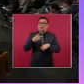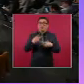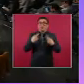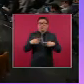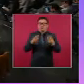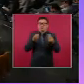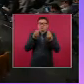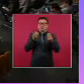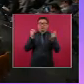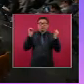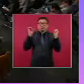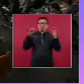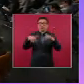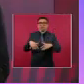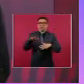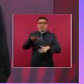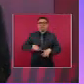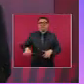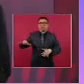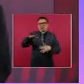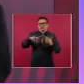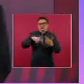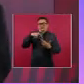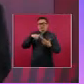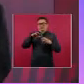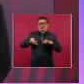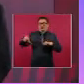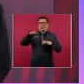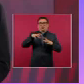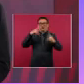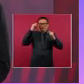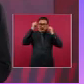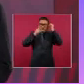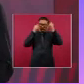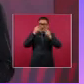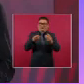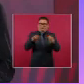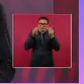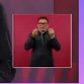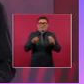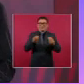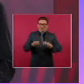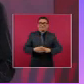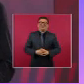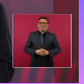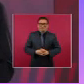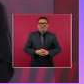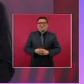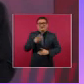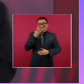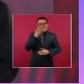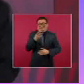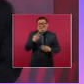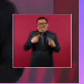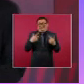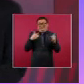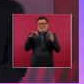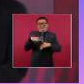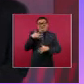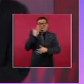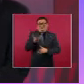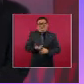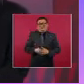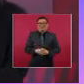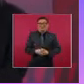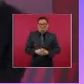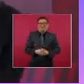afluencia esa región turística y hay mucha demanda.